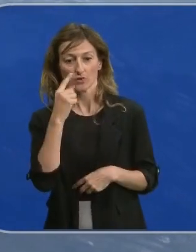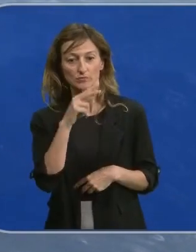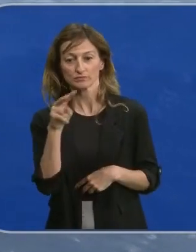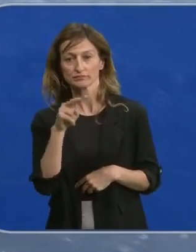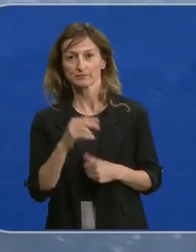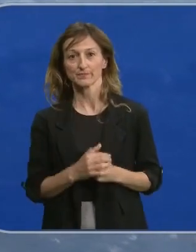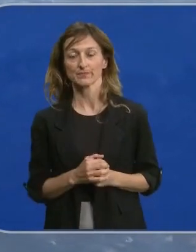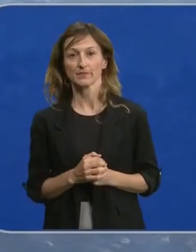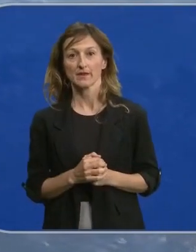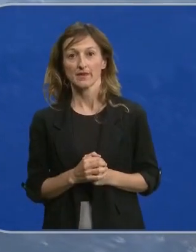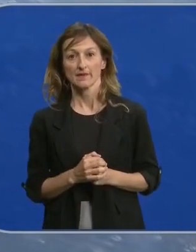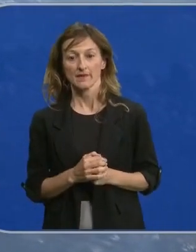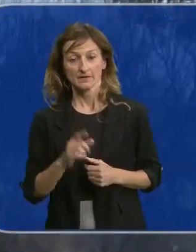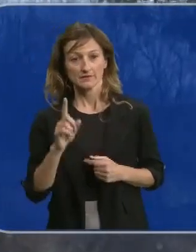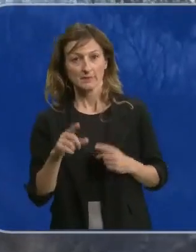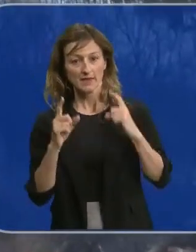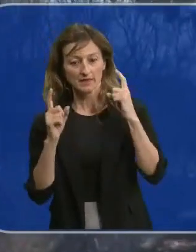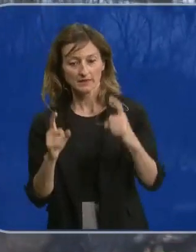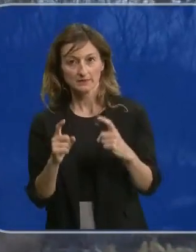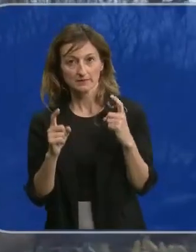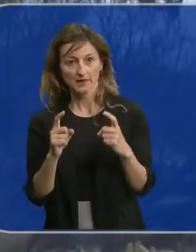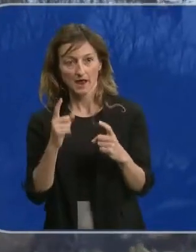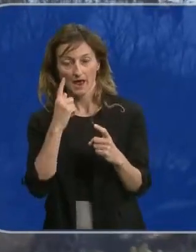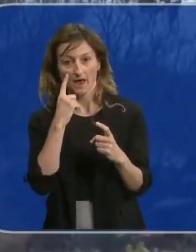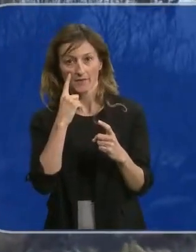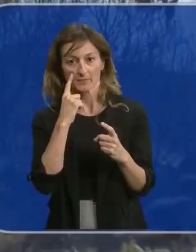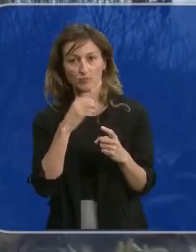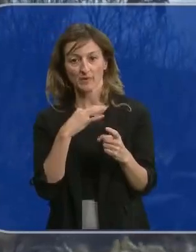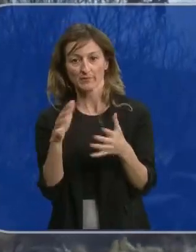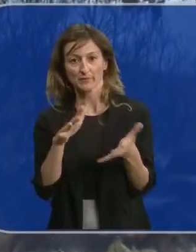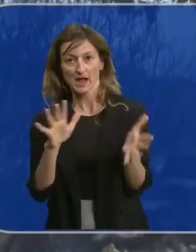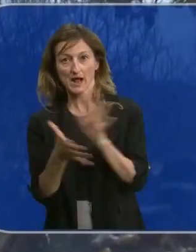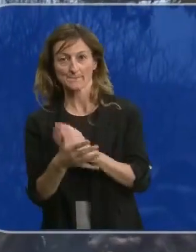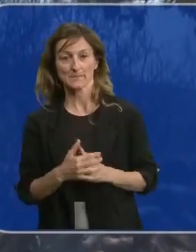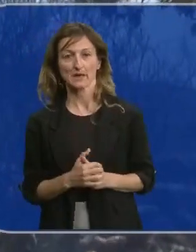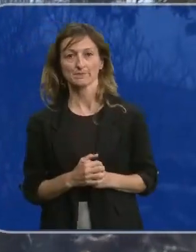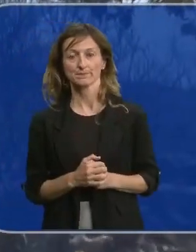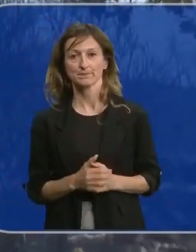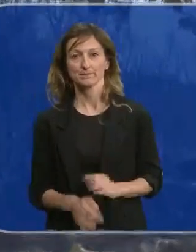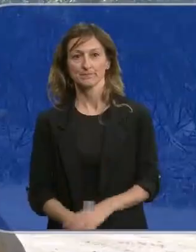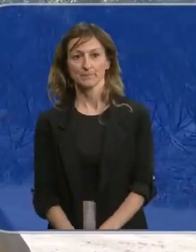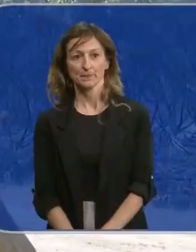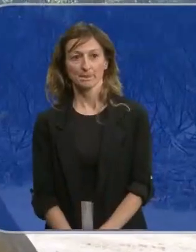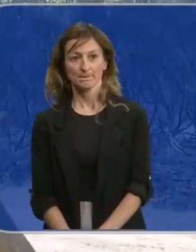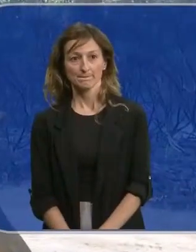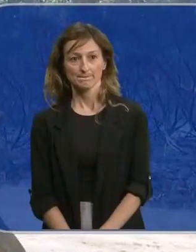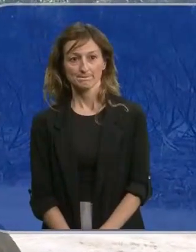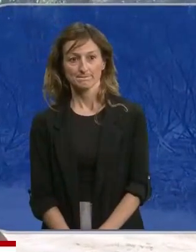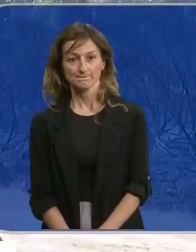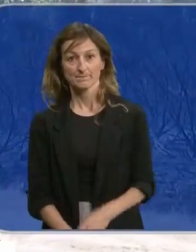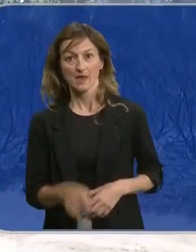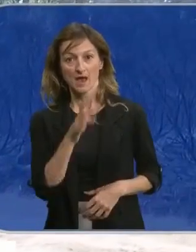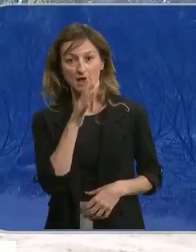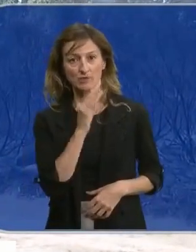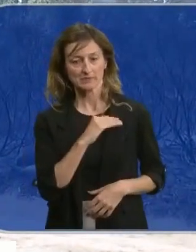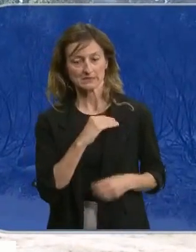reconocimiento Eso sí van a tener que tener en cuenta el carácter cambiante del aire Bueno ahora mismo la verdad que